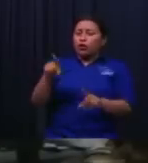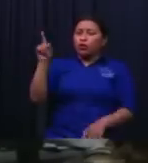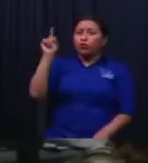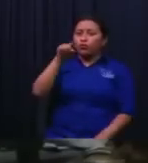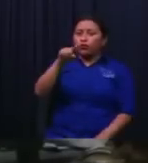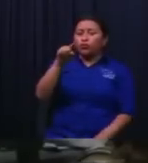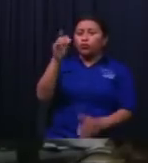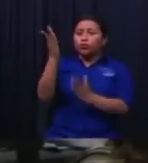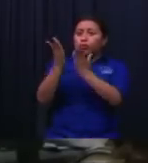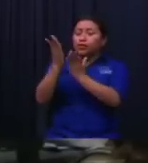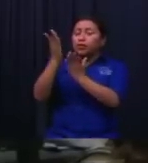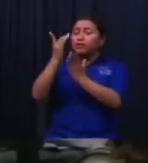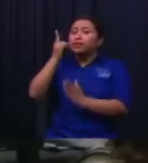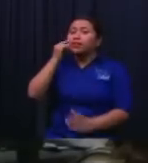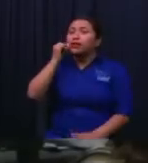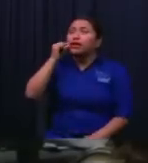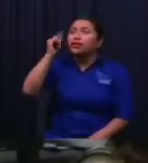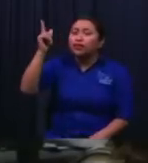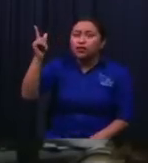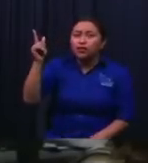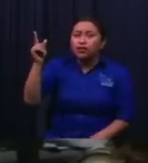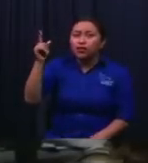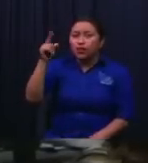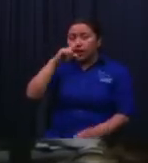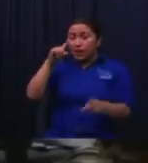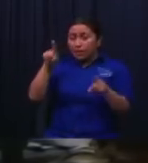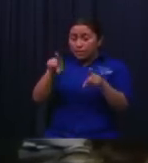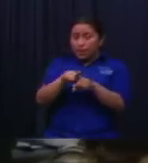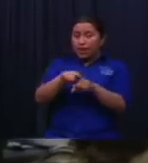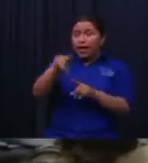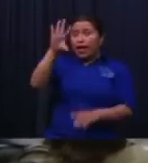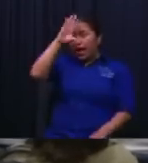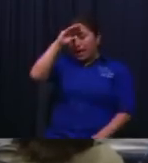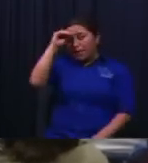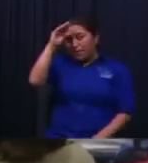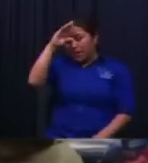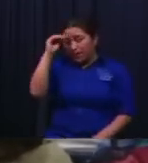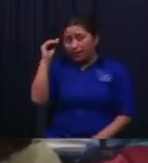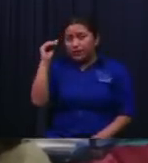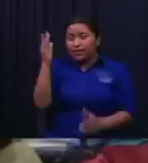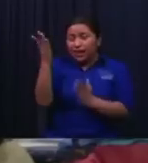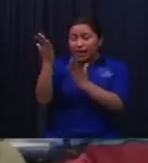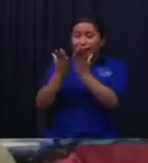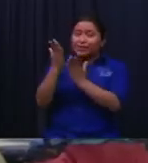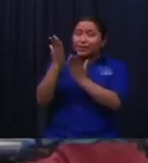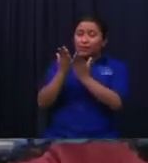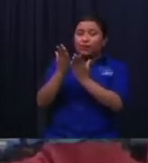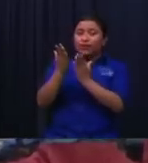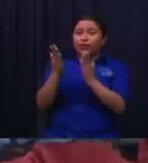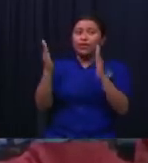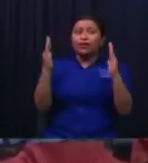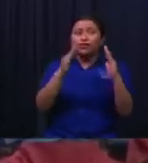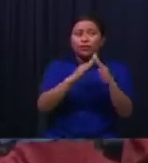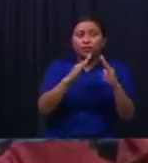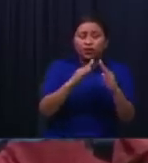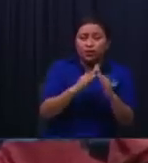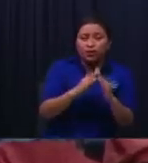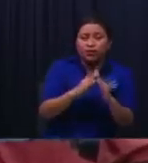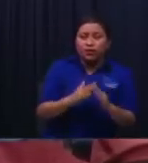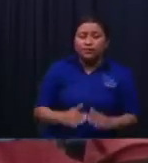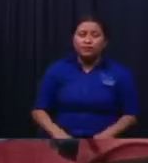fuiste enseñada a servirle al Señor con honor, con honra, pero tampoco para dejarte